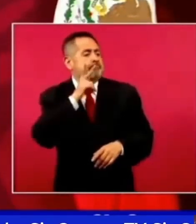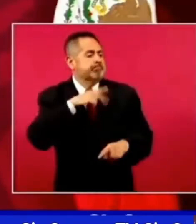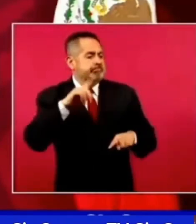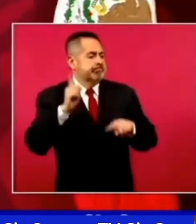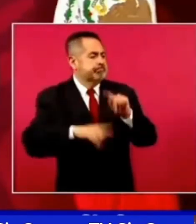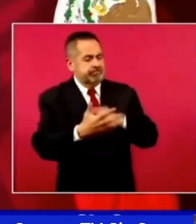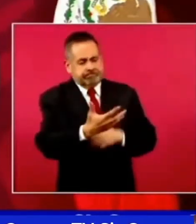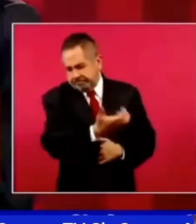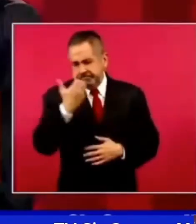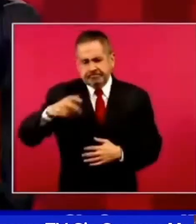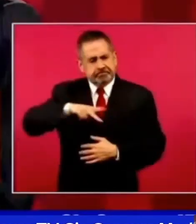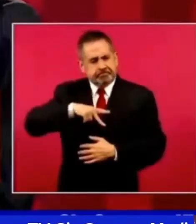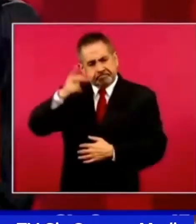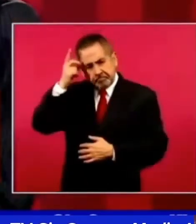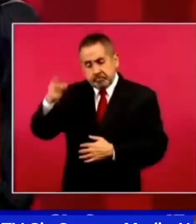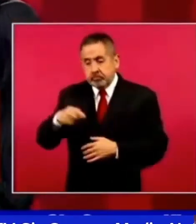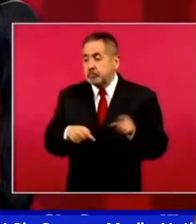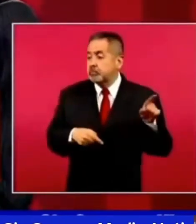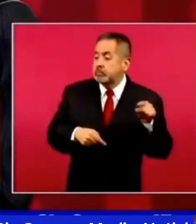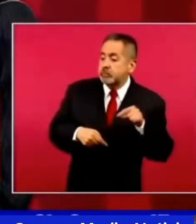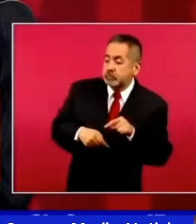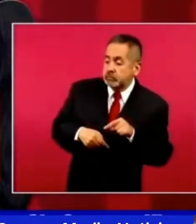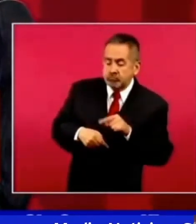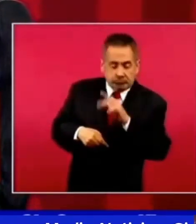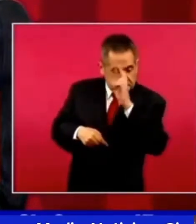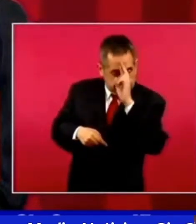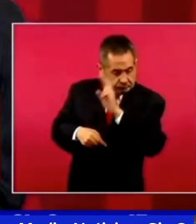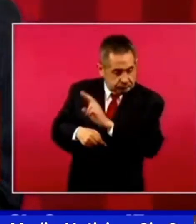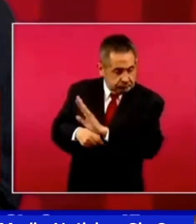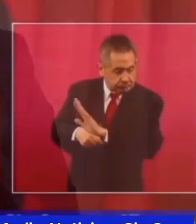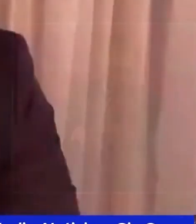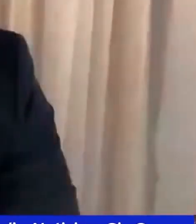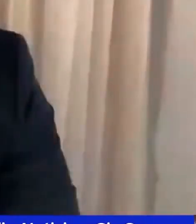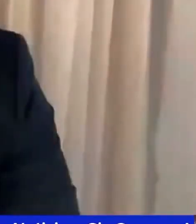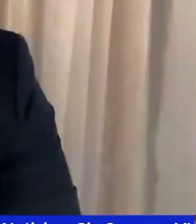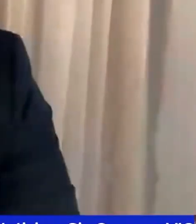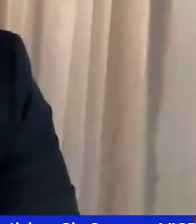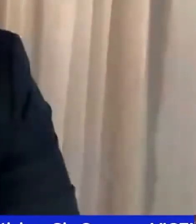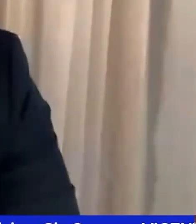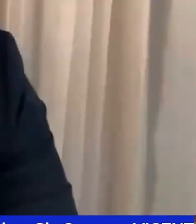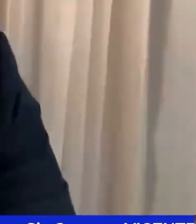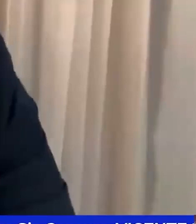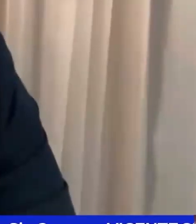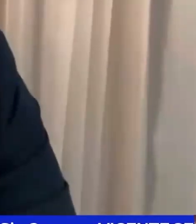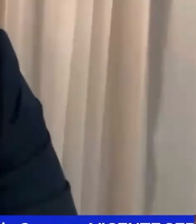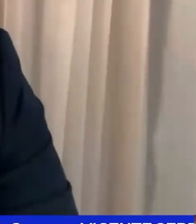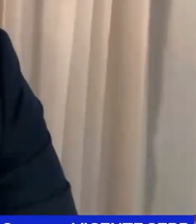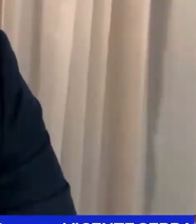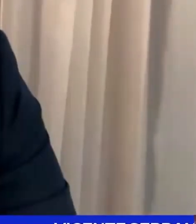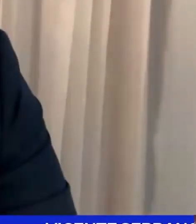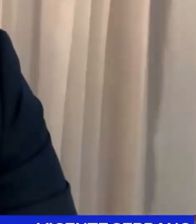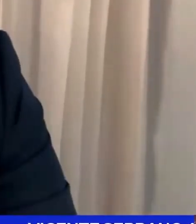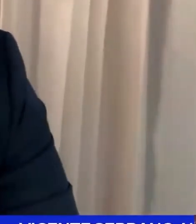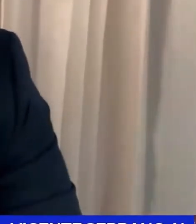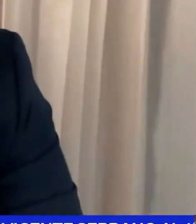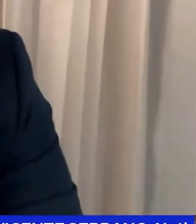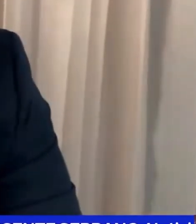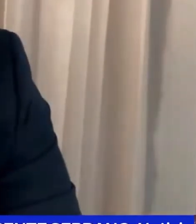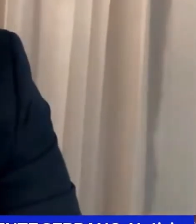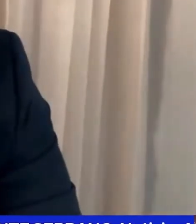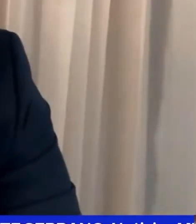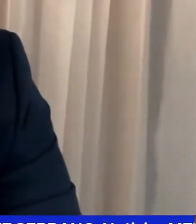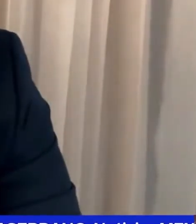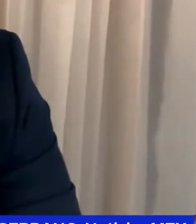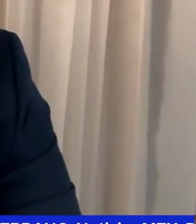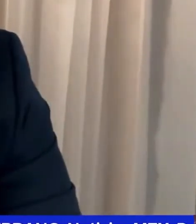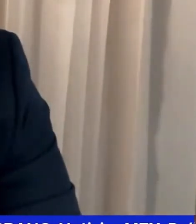petróleo. Las palabras del presidente Andrés Manuel López Obrador en la mañanera como preámbulo a leer